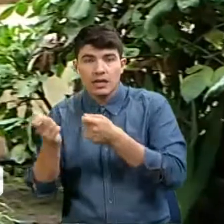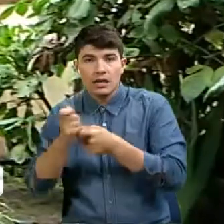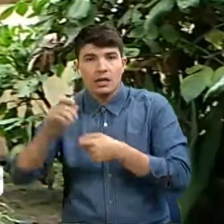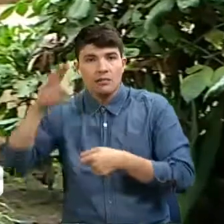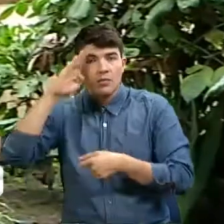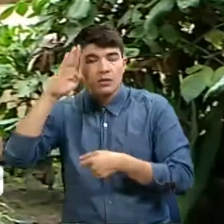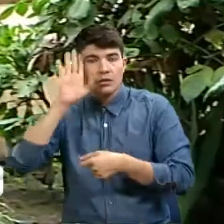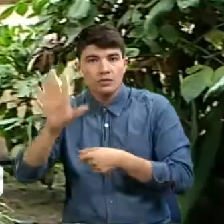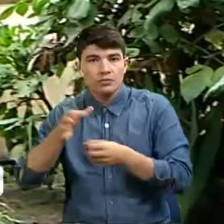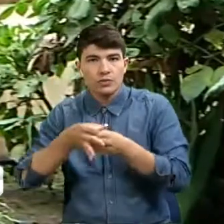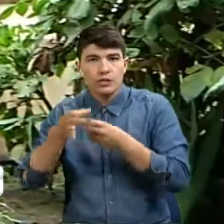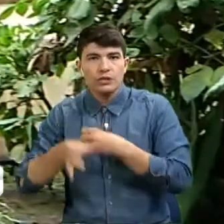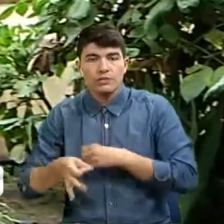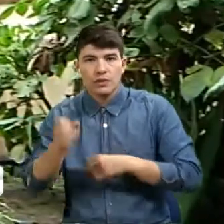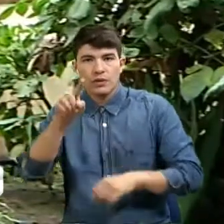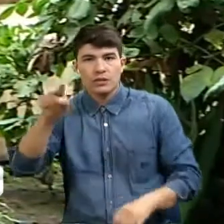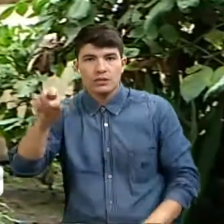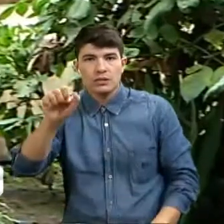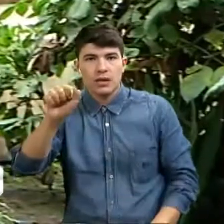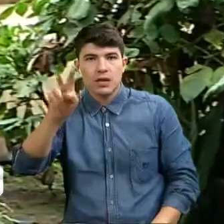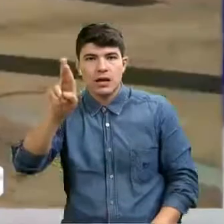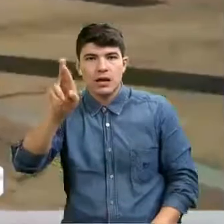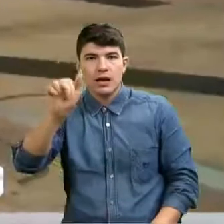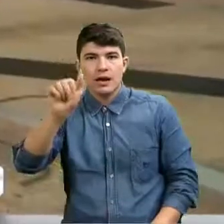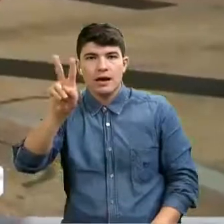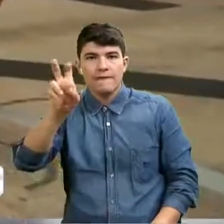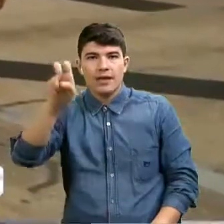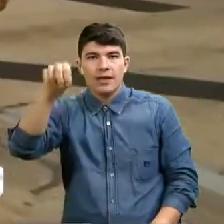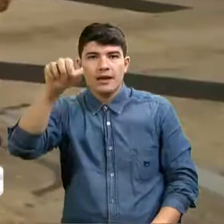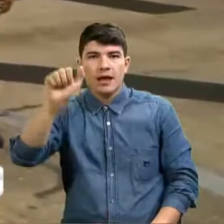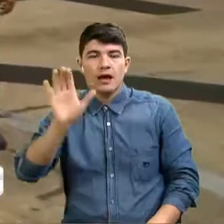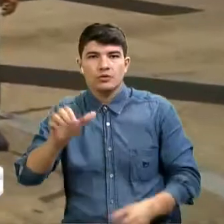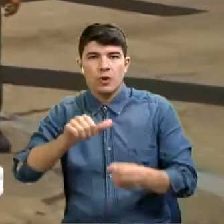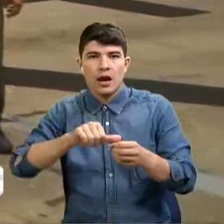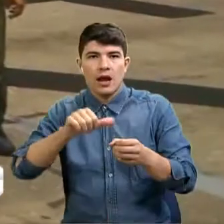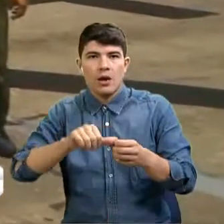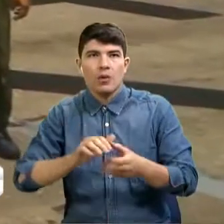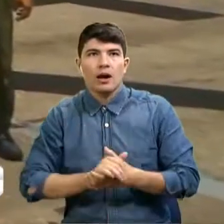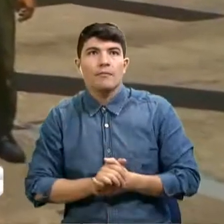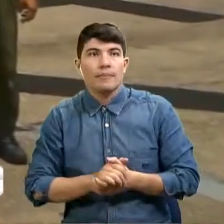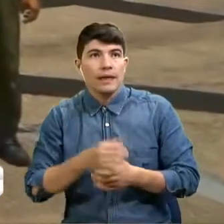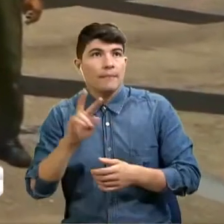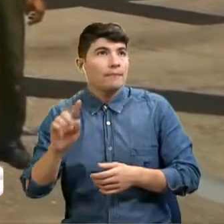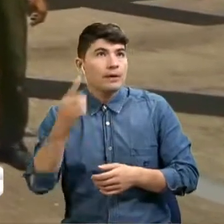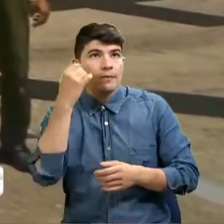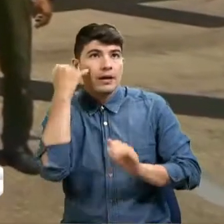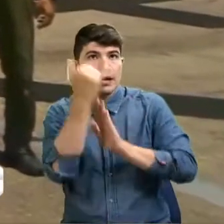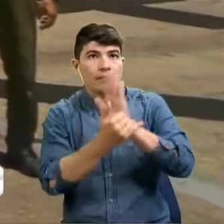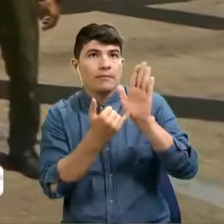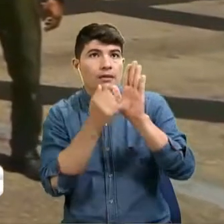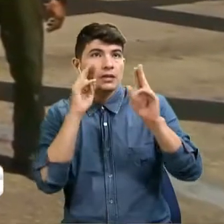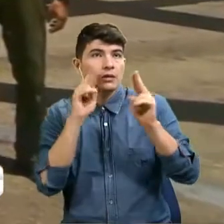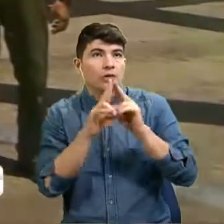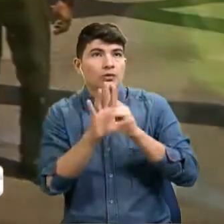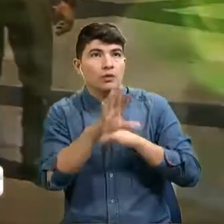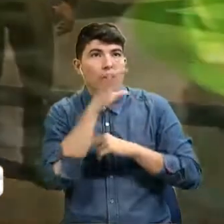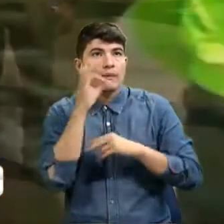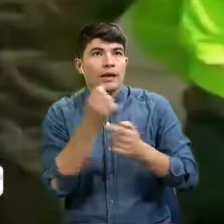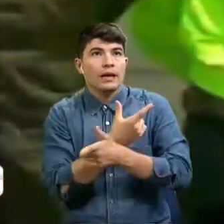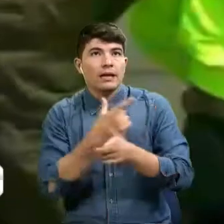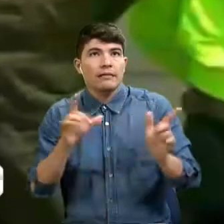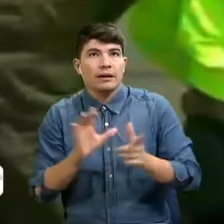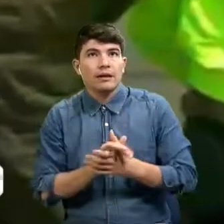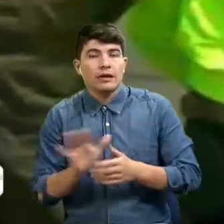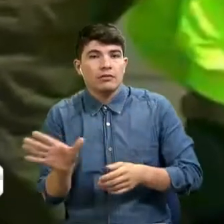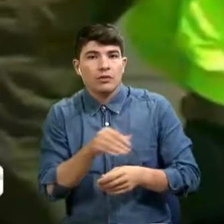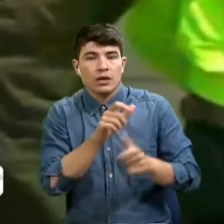del municipio de saravena arauca esta es la primera imagen que se conoce de carlos omar delgado en libertad las